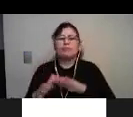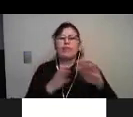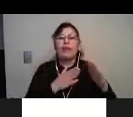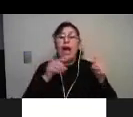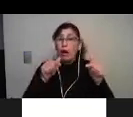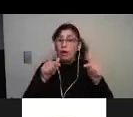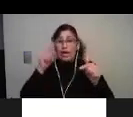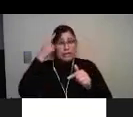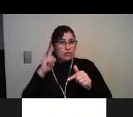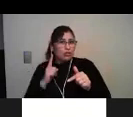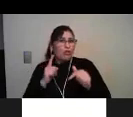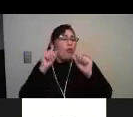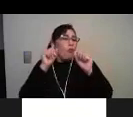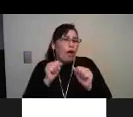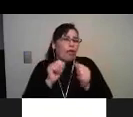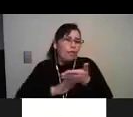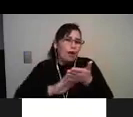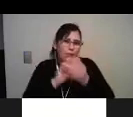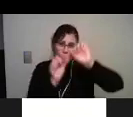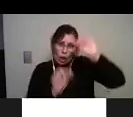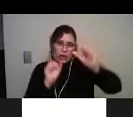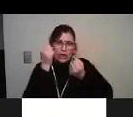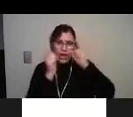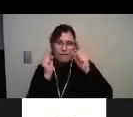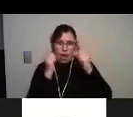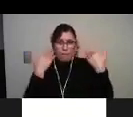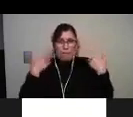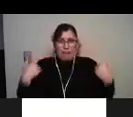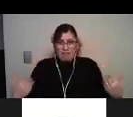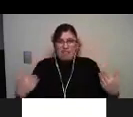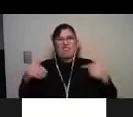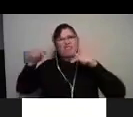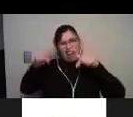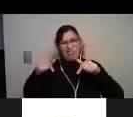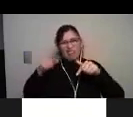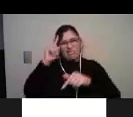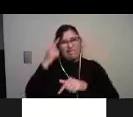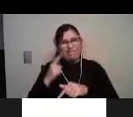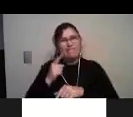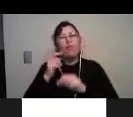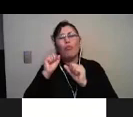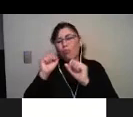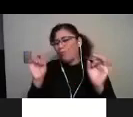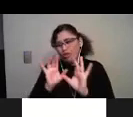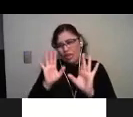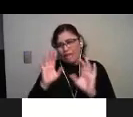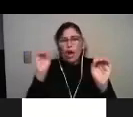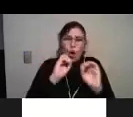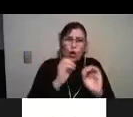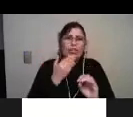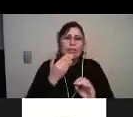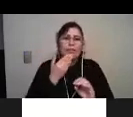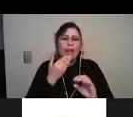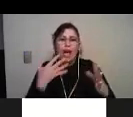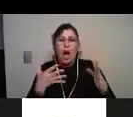puede estar en los nervios periféricos propiamente tal, ¿ya? Como también podría estar en la unión neuromuscular, que